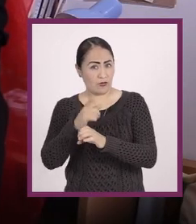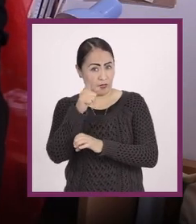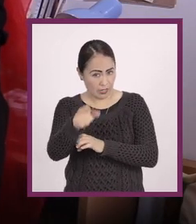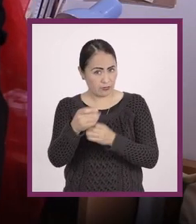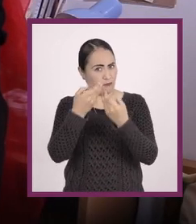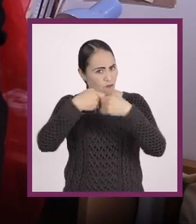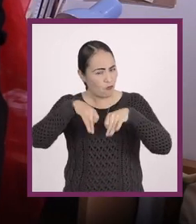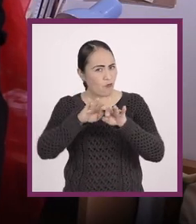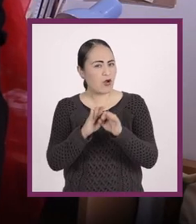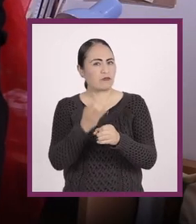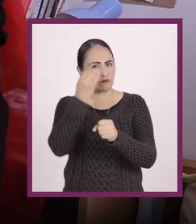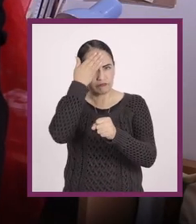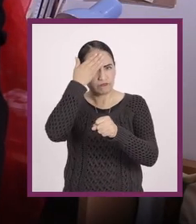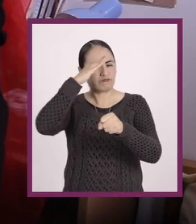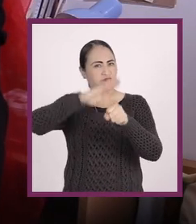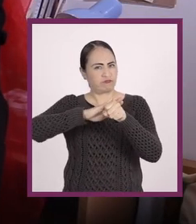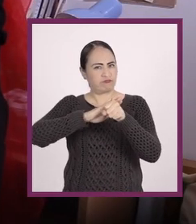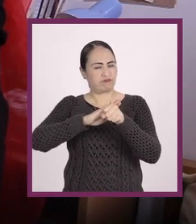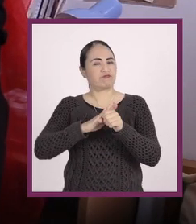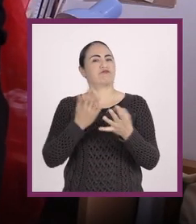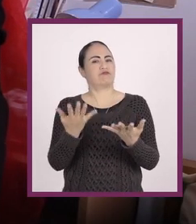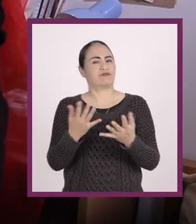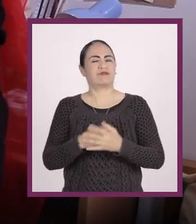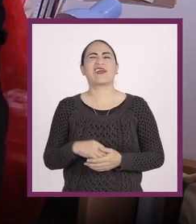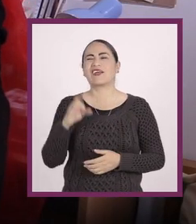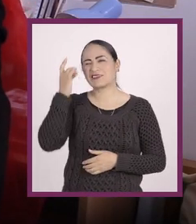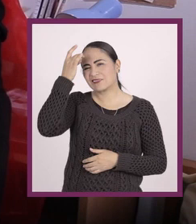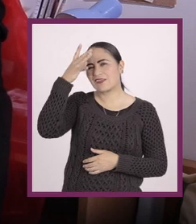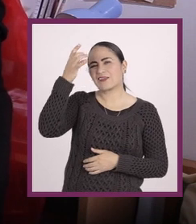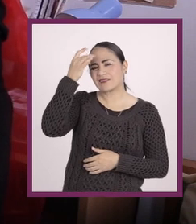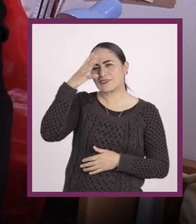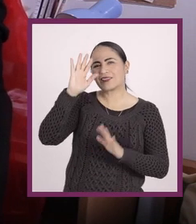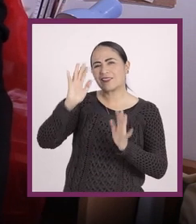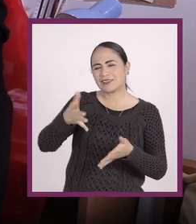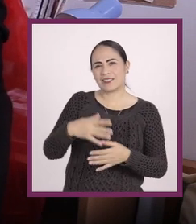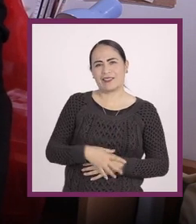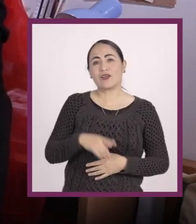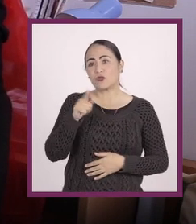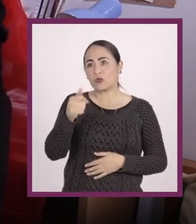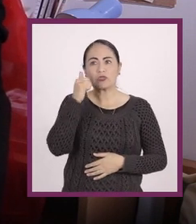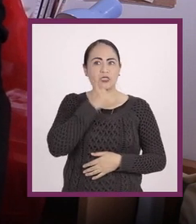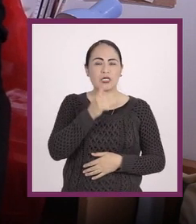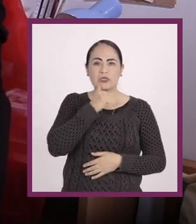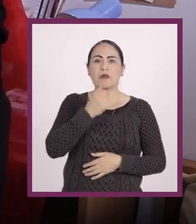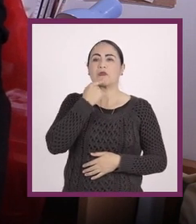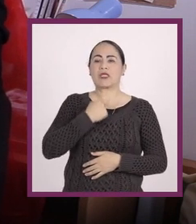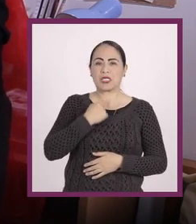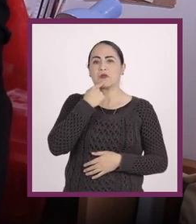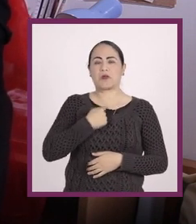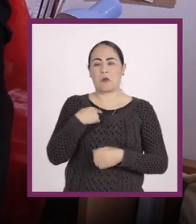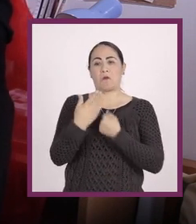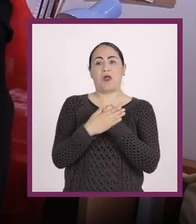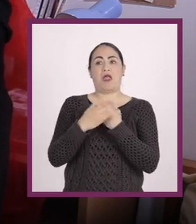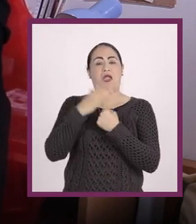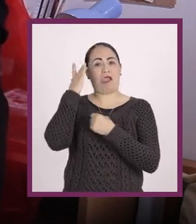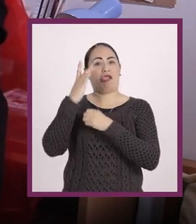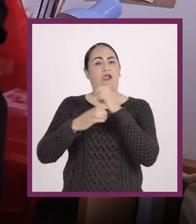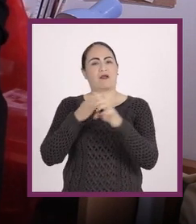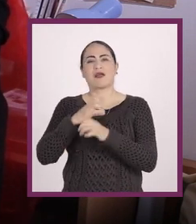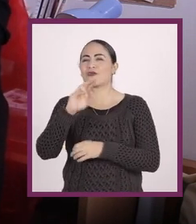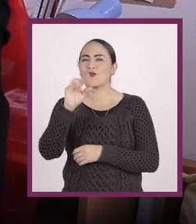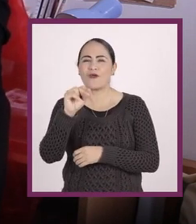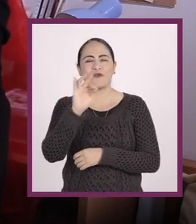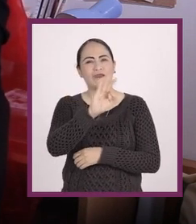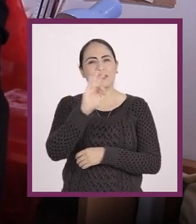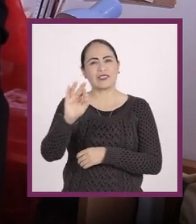anótese datos importancia ese ya lo sé además tú te encargas de recordármelo me refiero a